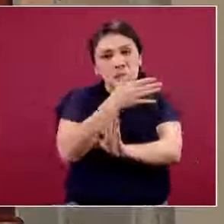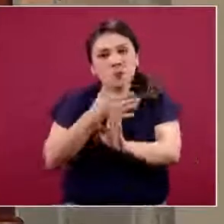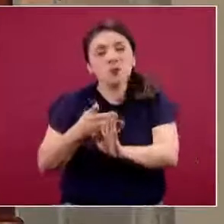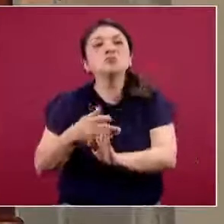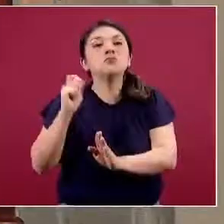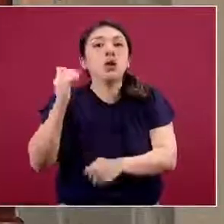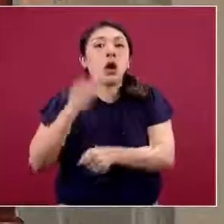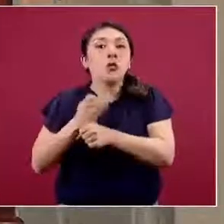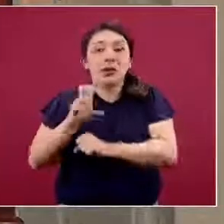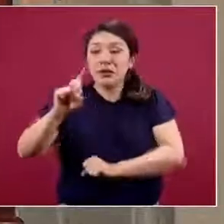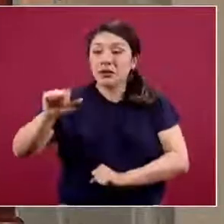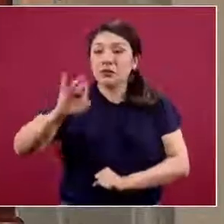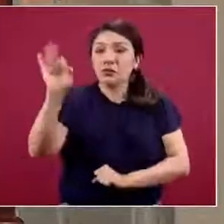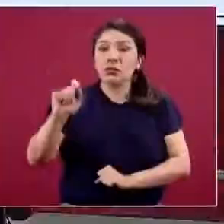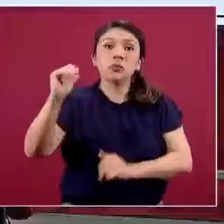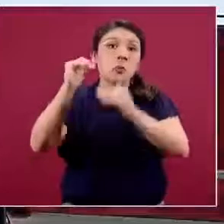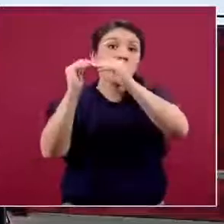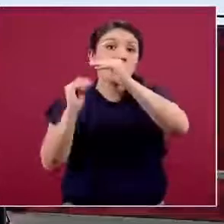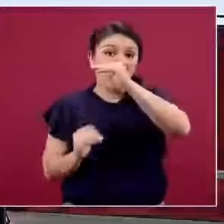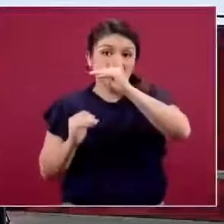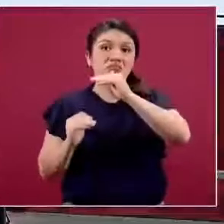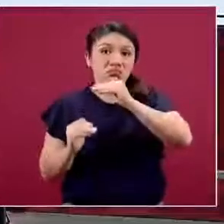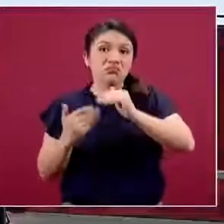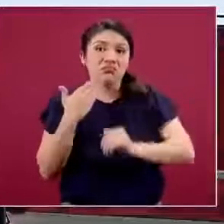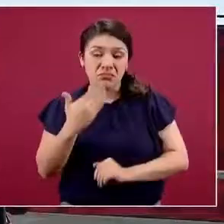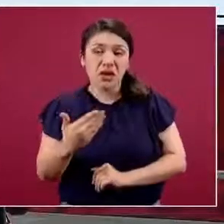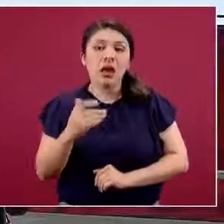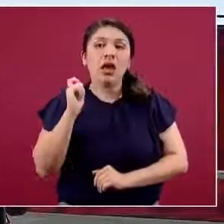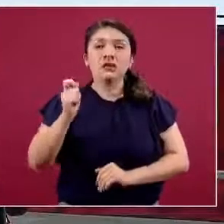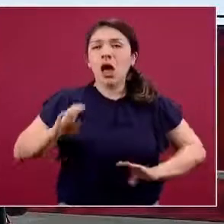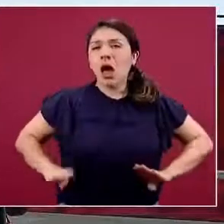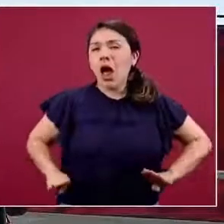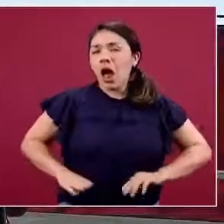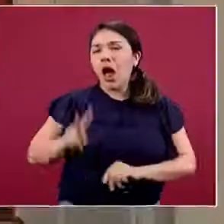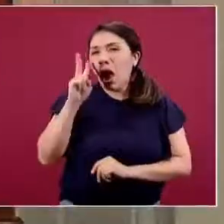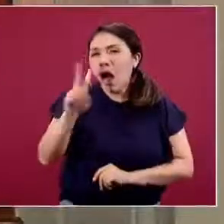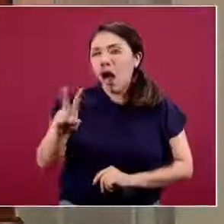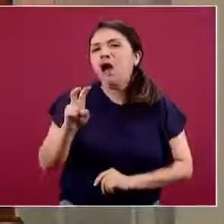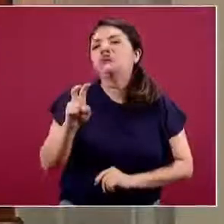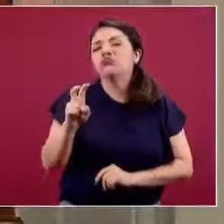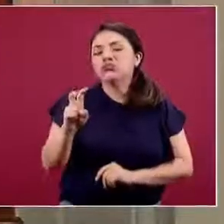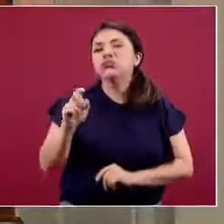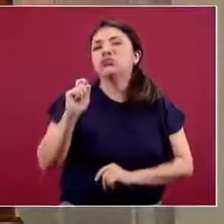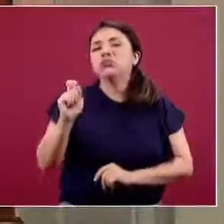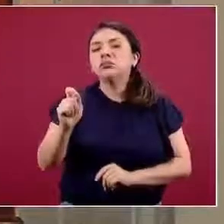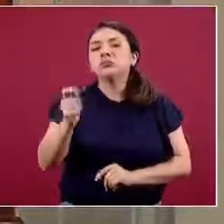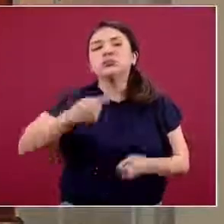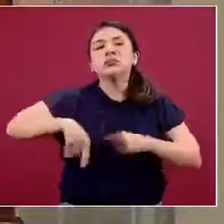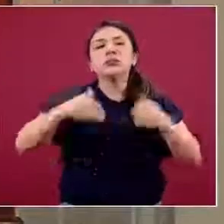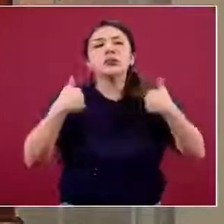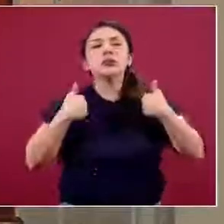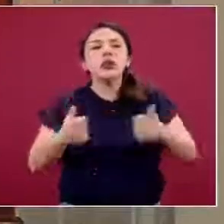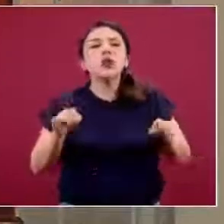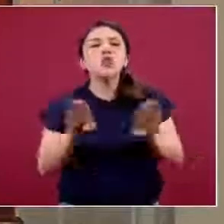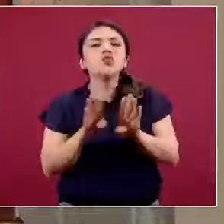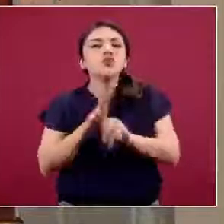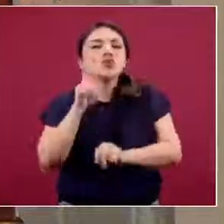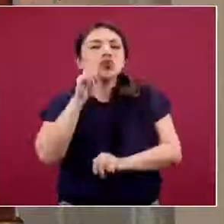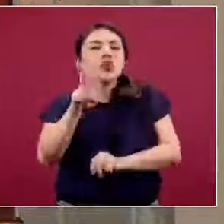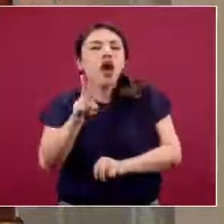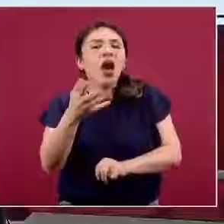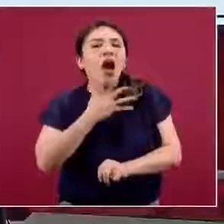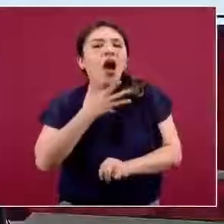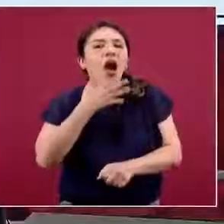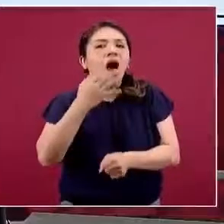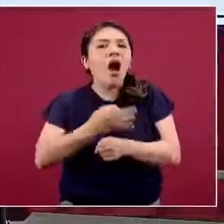de este porcentaje de positividad, que de alguna manera nos hace ver cómo está la